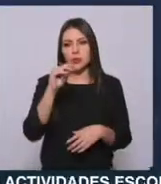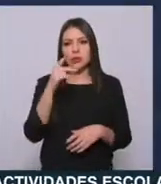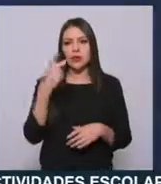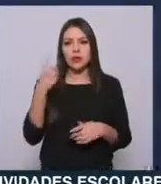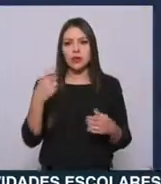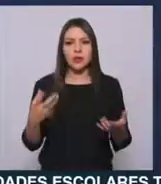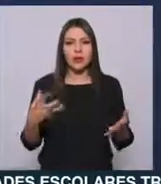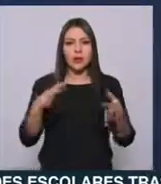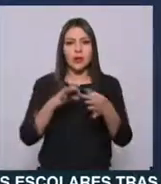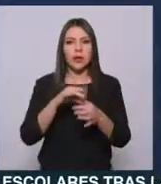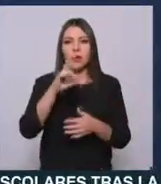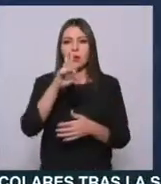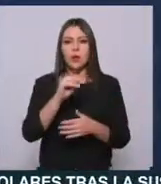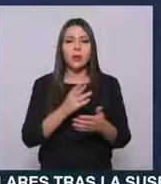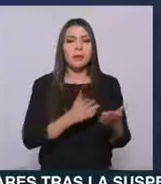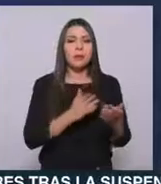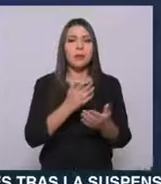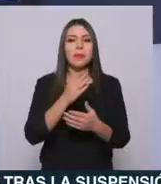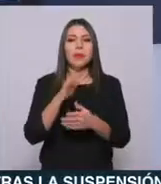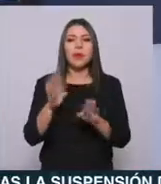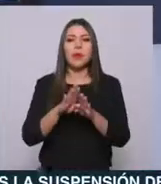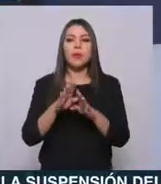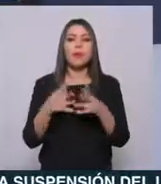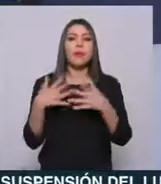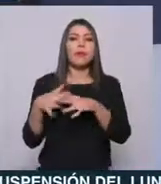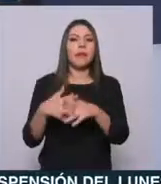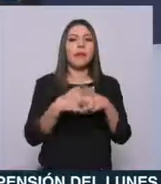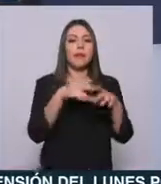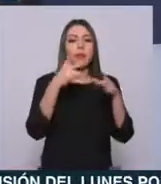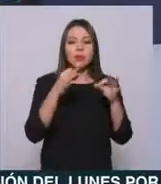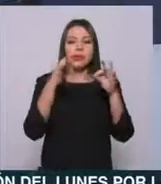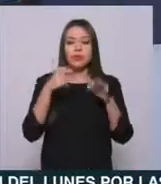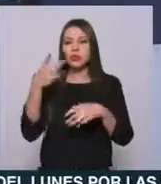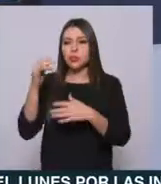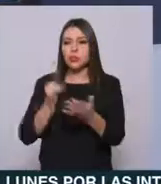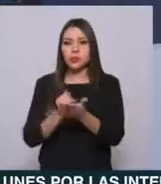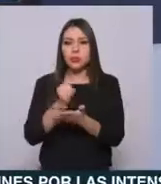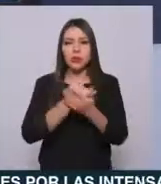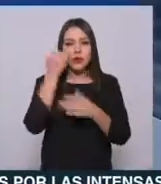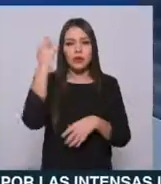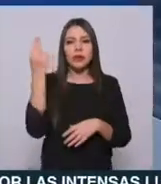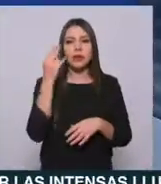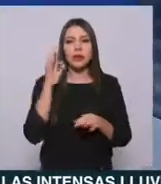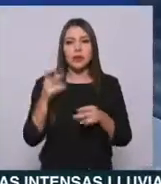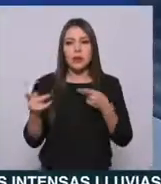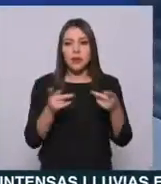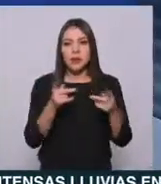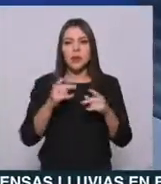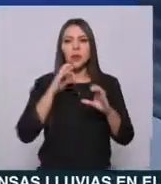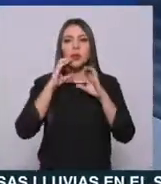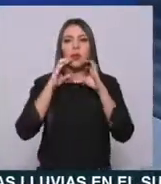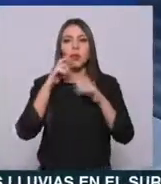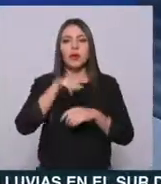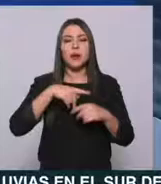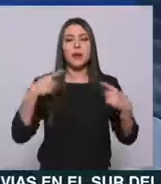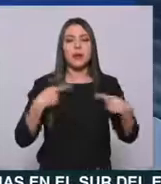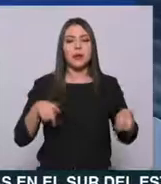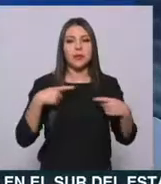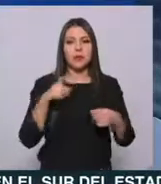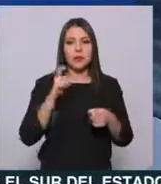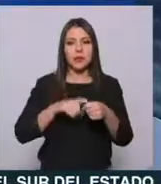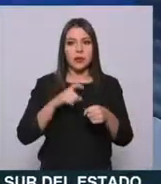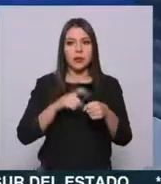ahí tú no mezclas las definiciones de origen, pero para eso se requiere operación política, comunicación con los militantes y el